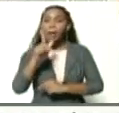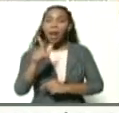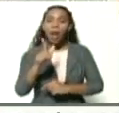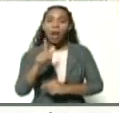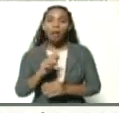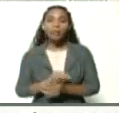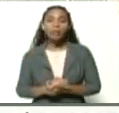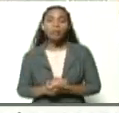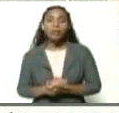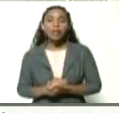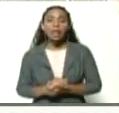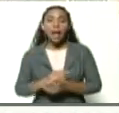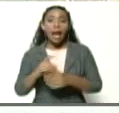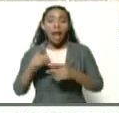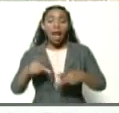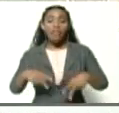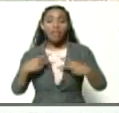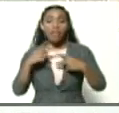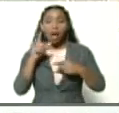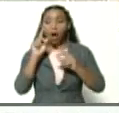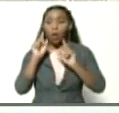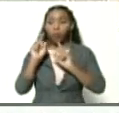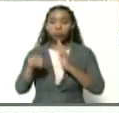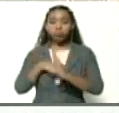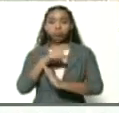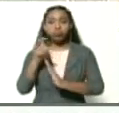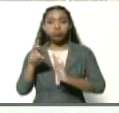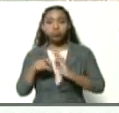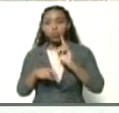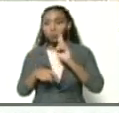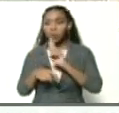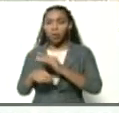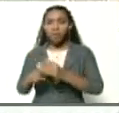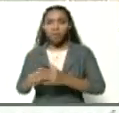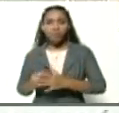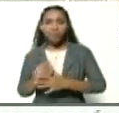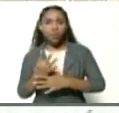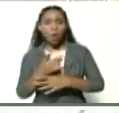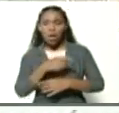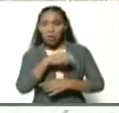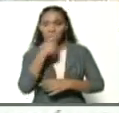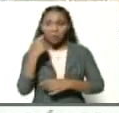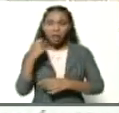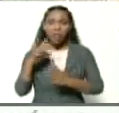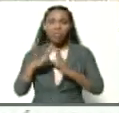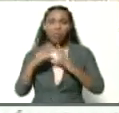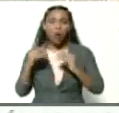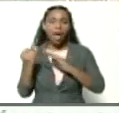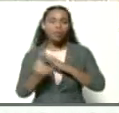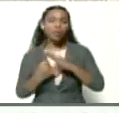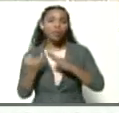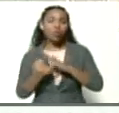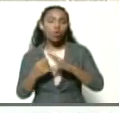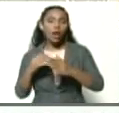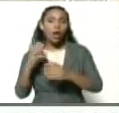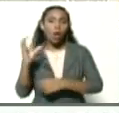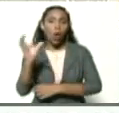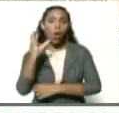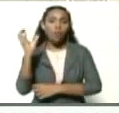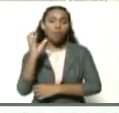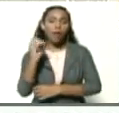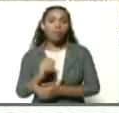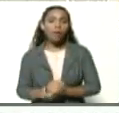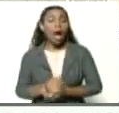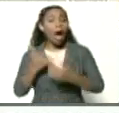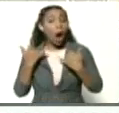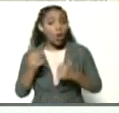la vida de Pablo Escobar Gaviria, ahí lo cuentan completo. La influencia del narcotráfico en todas las instituciones colombianas.